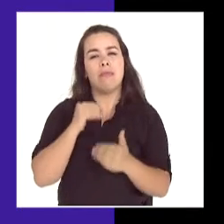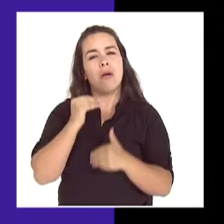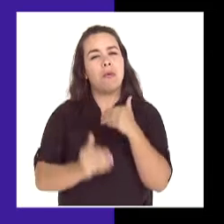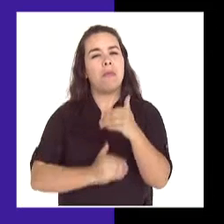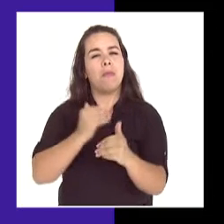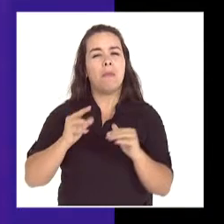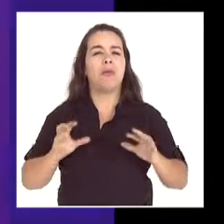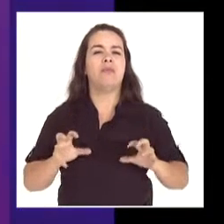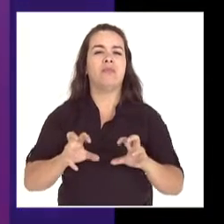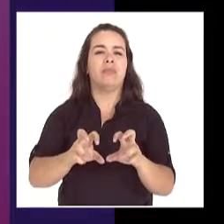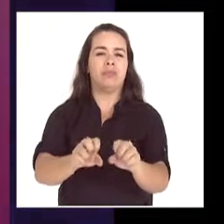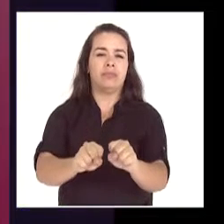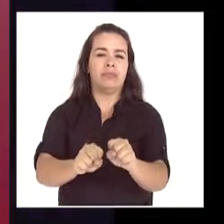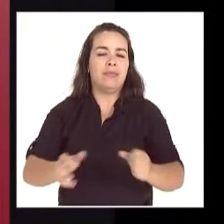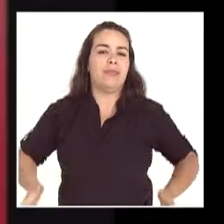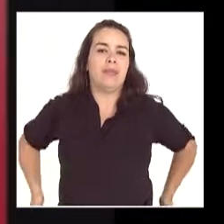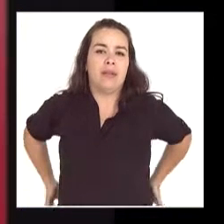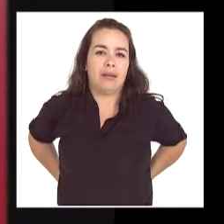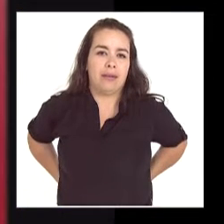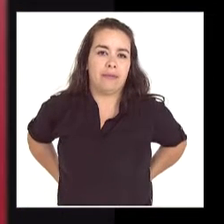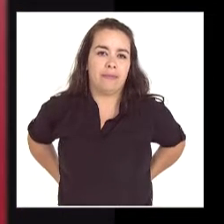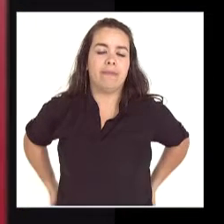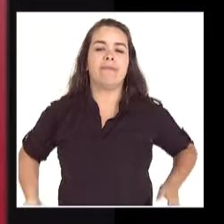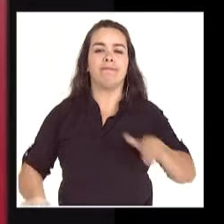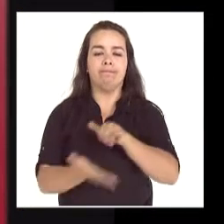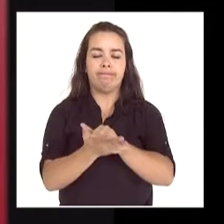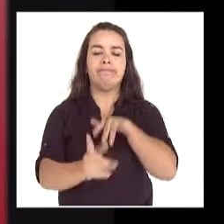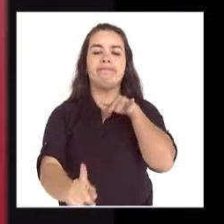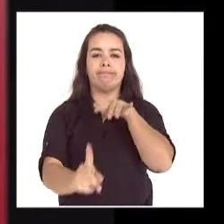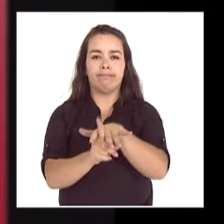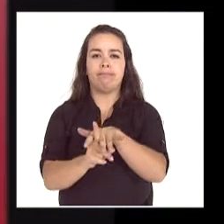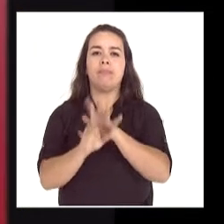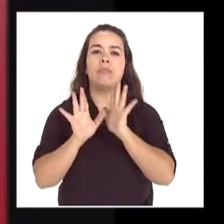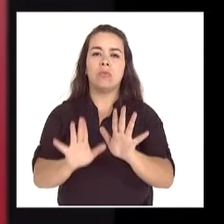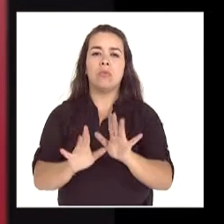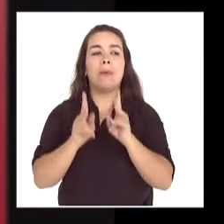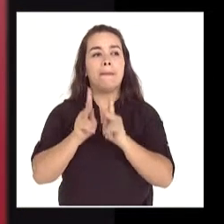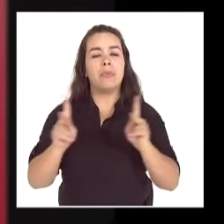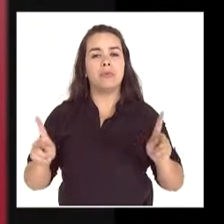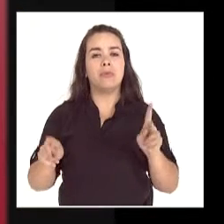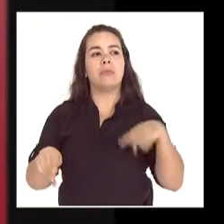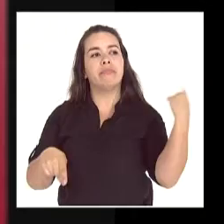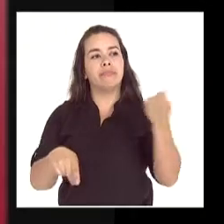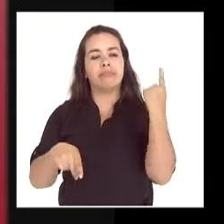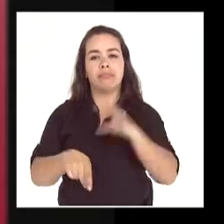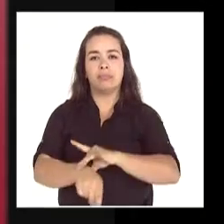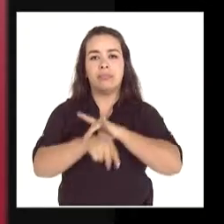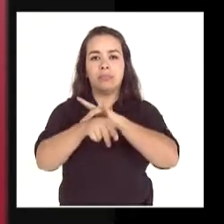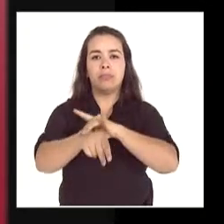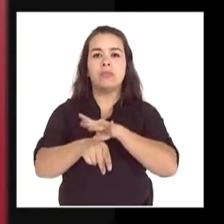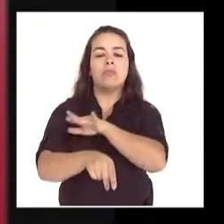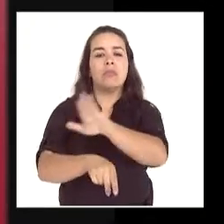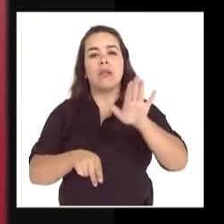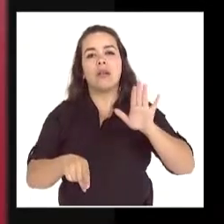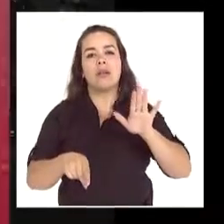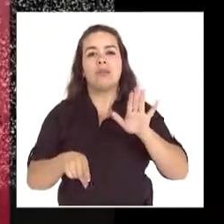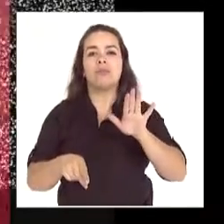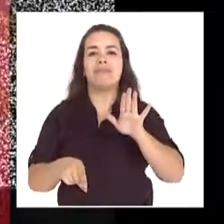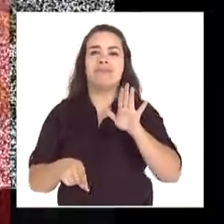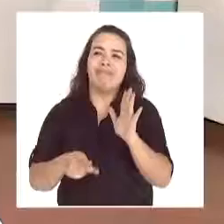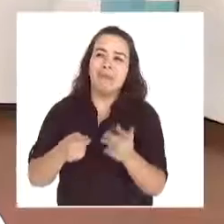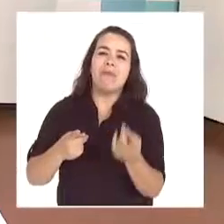la función renal. Esa es la razón por la cual los pacientes hipertensos no